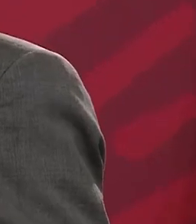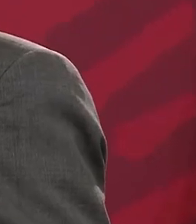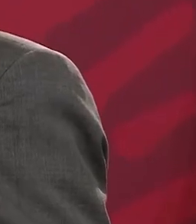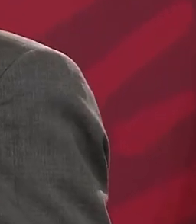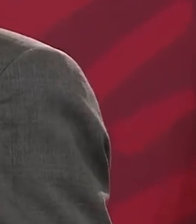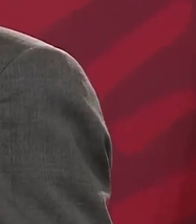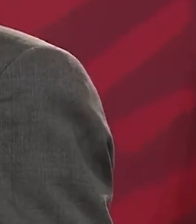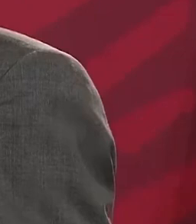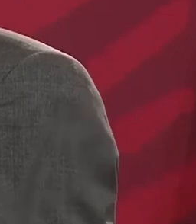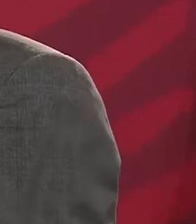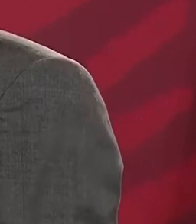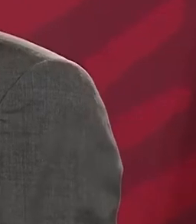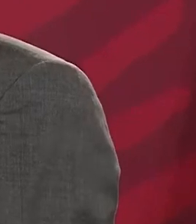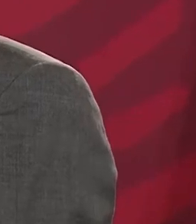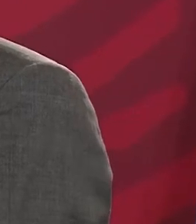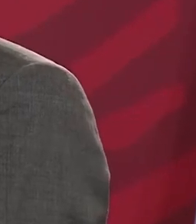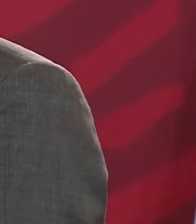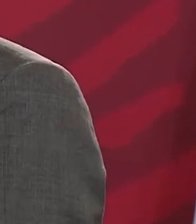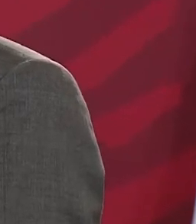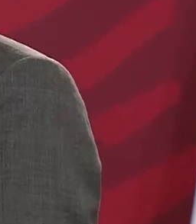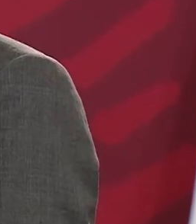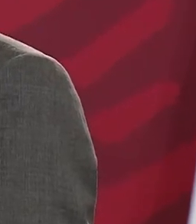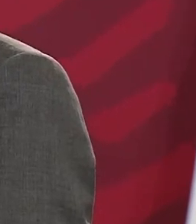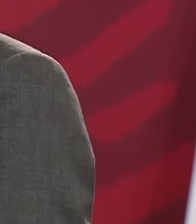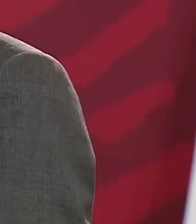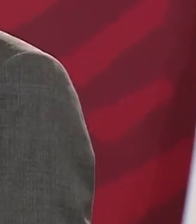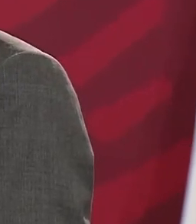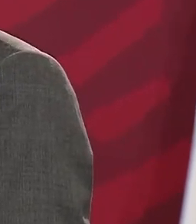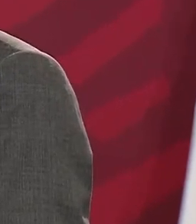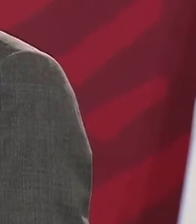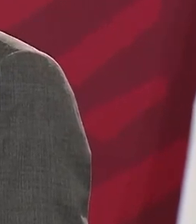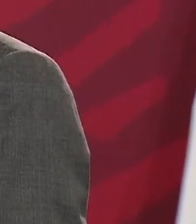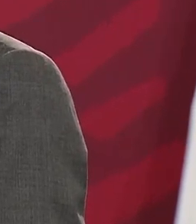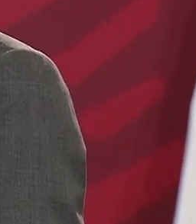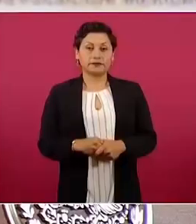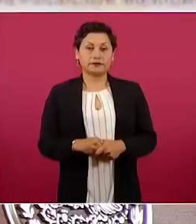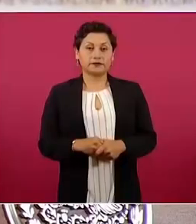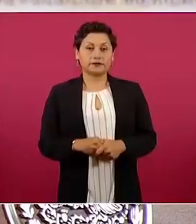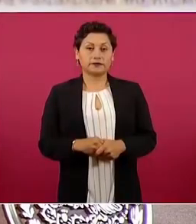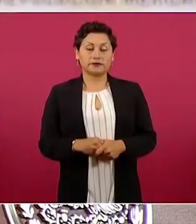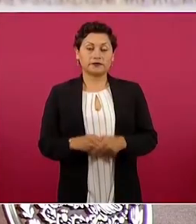que lleva años sin sentencia,